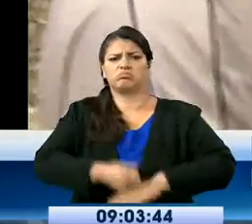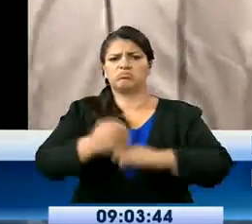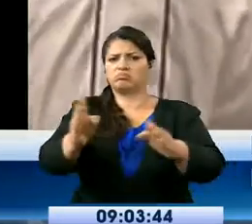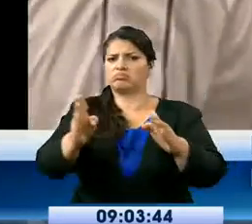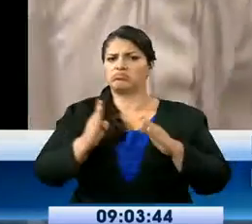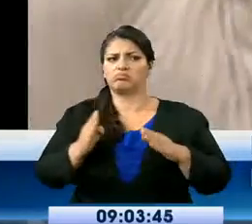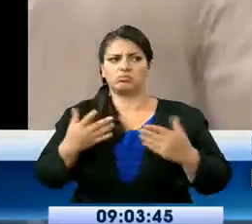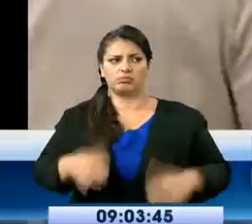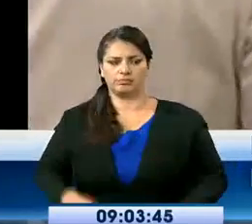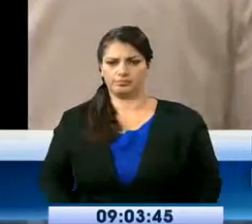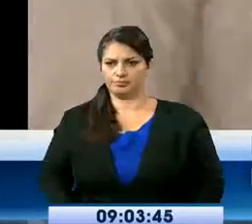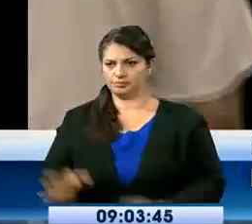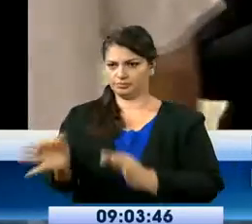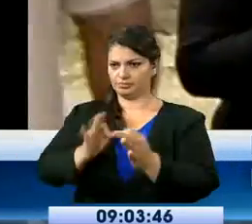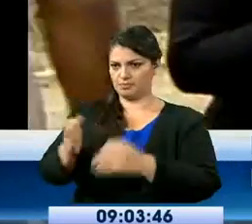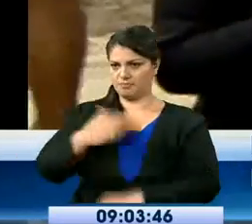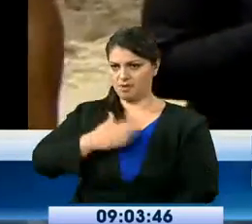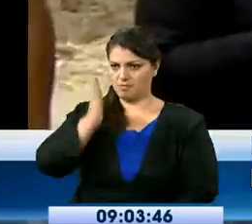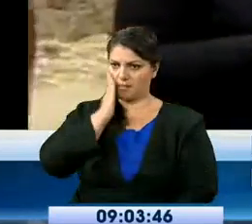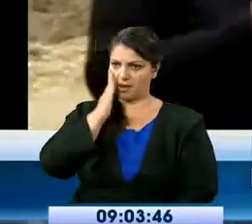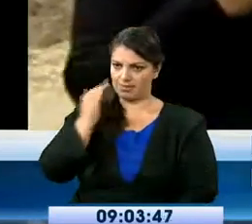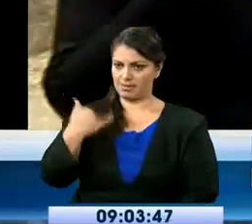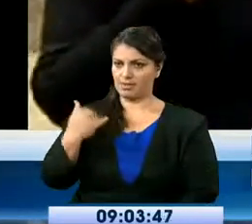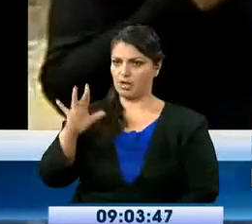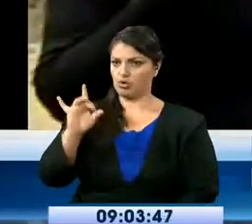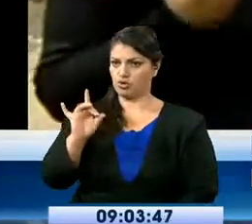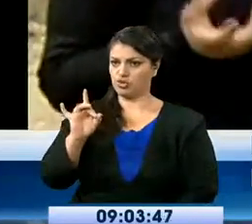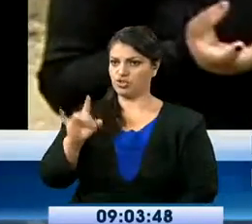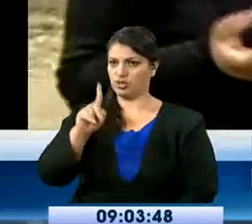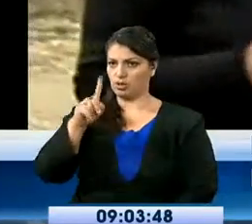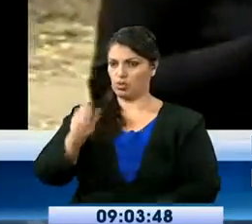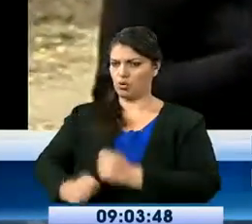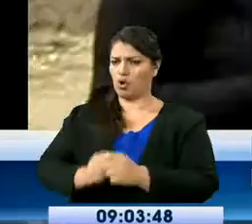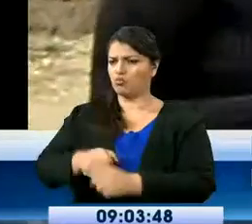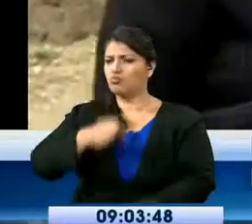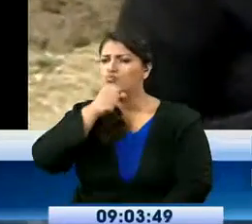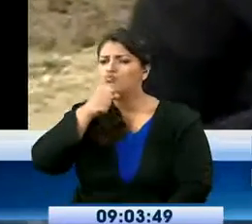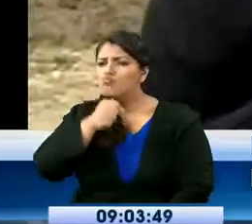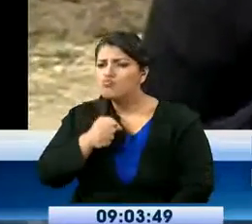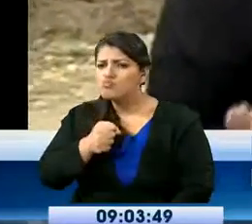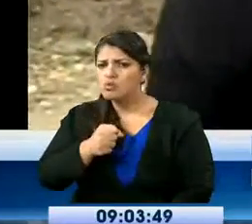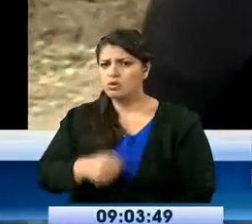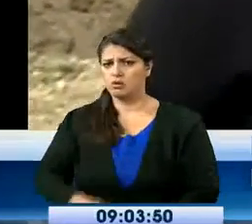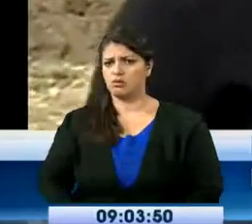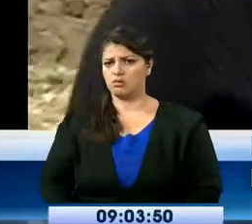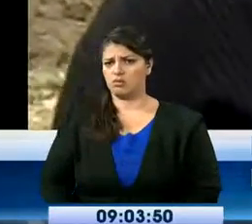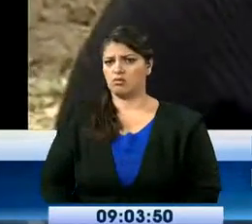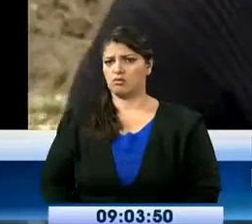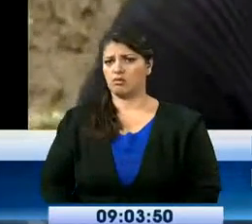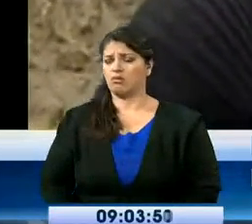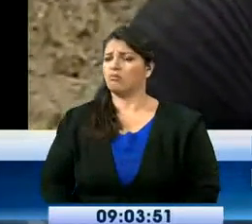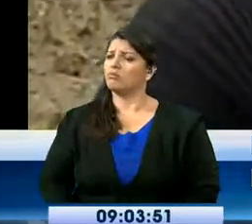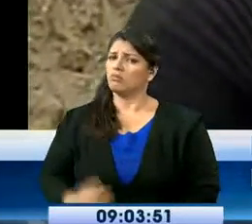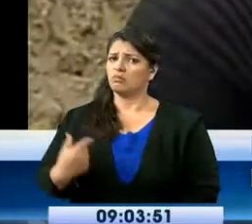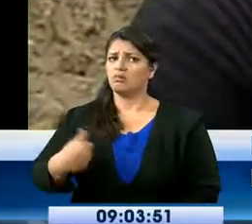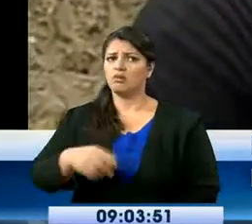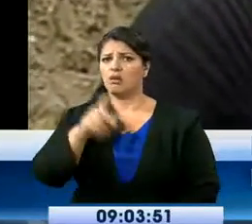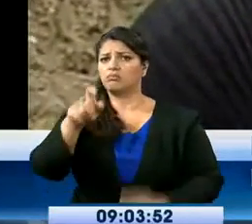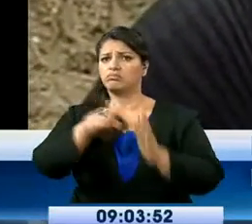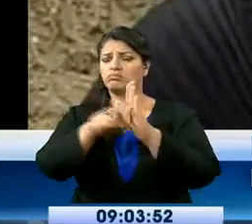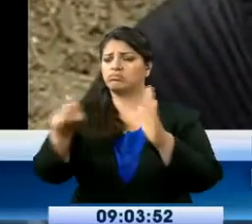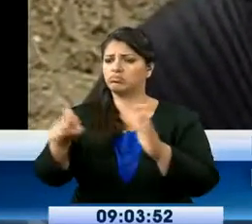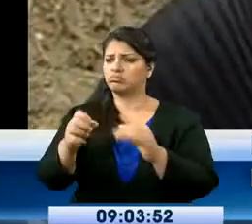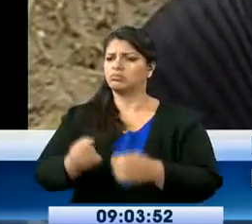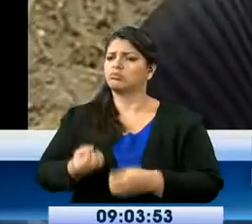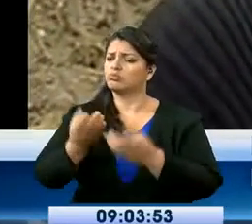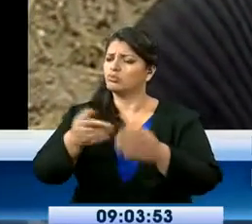hable. Mire, mi madre tiene 81 años, es una persona de la tercera edad, y sin embargo no respetan ni eso. O sea, no respetan ni a la persona de